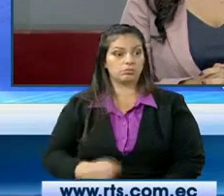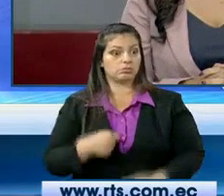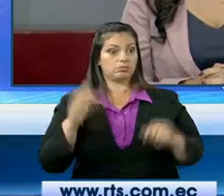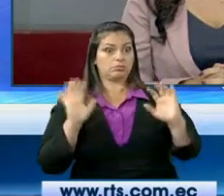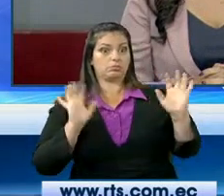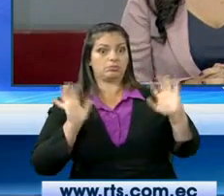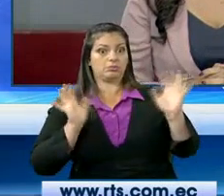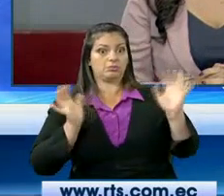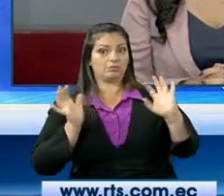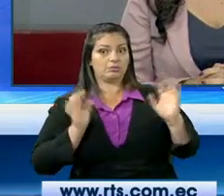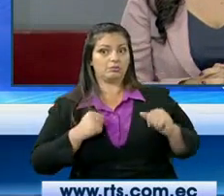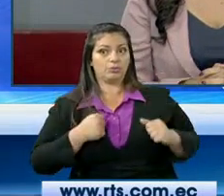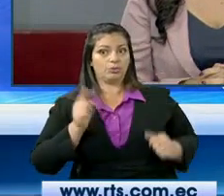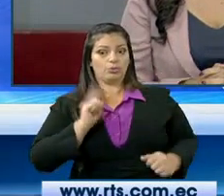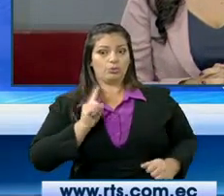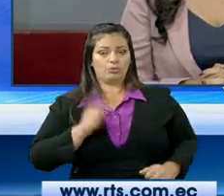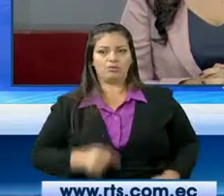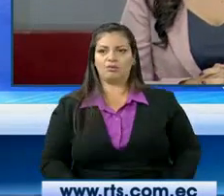ahorita solito.